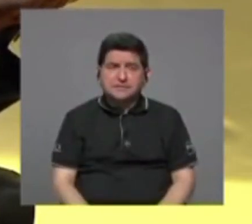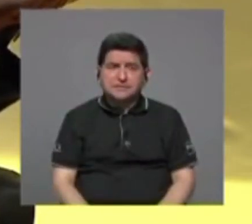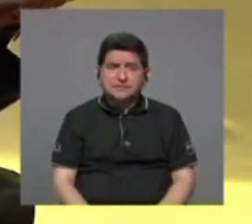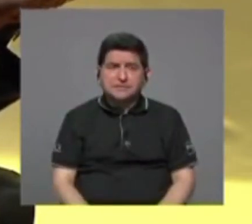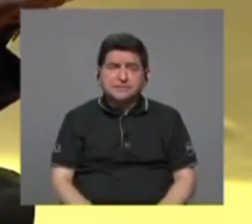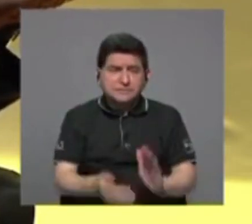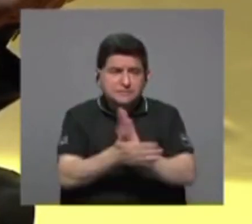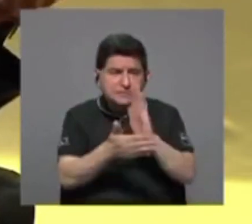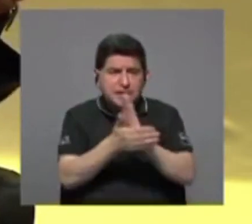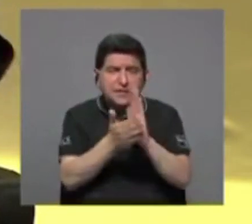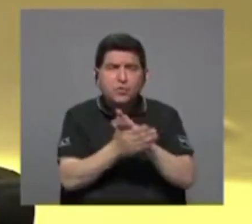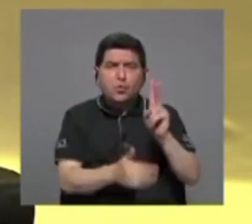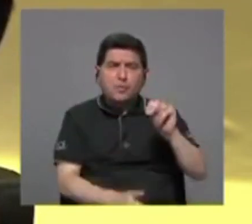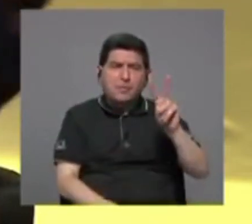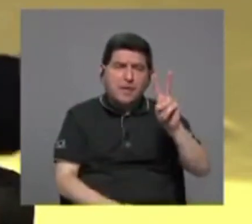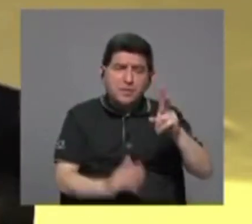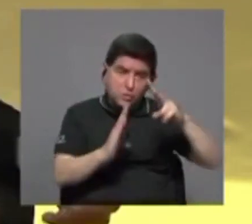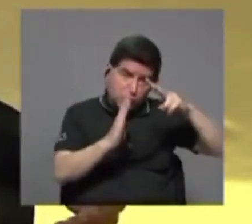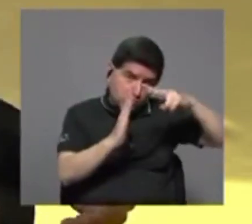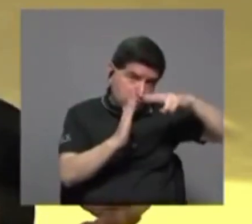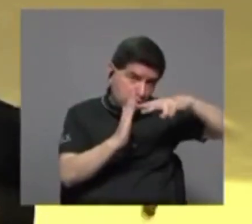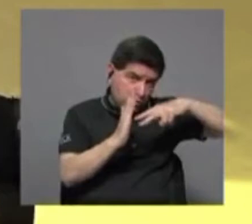el documento de noviembre